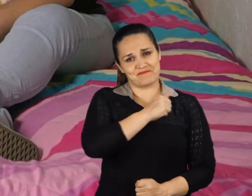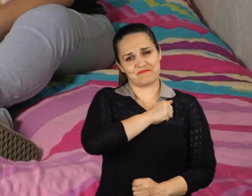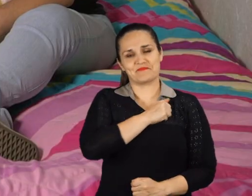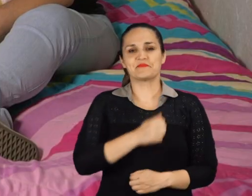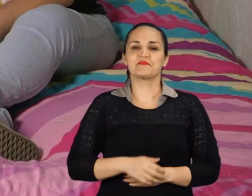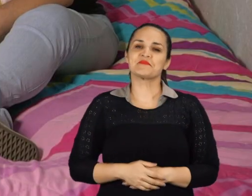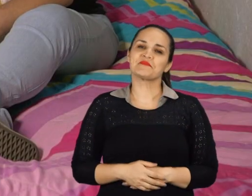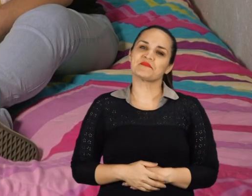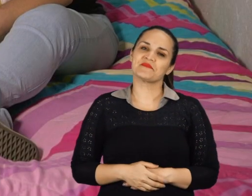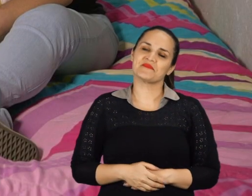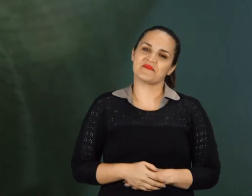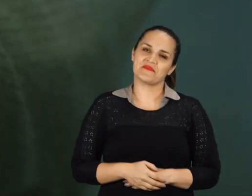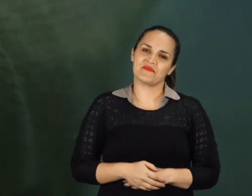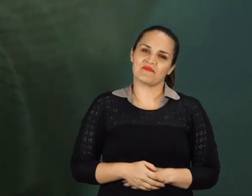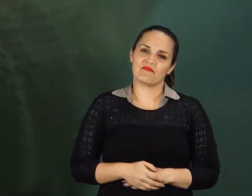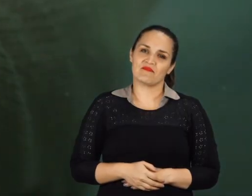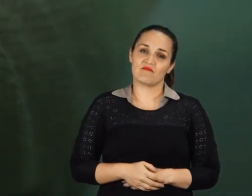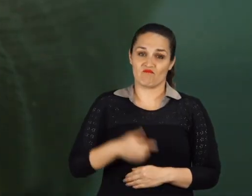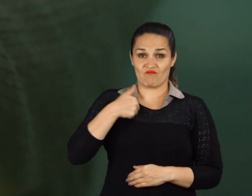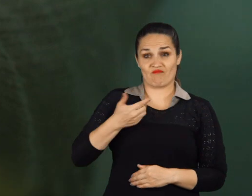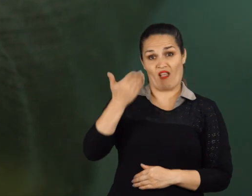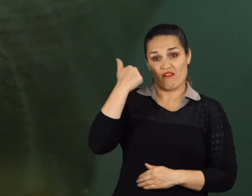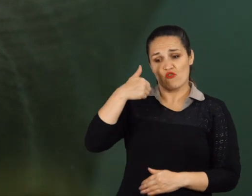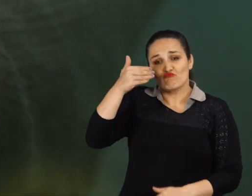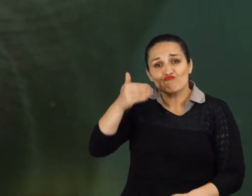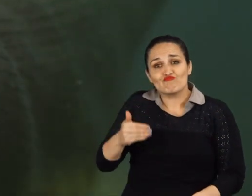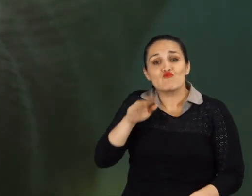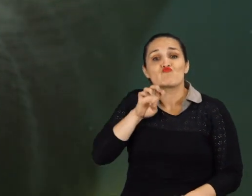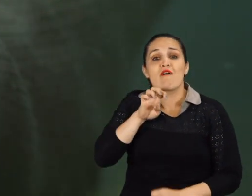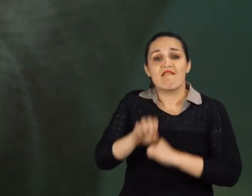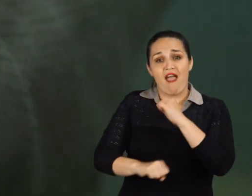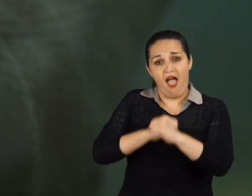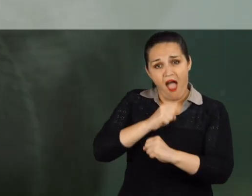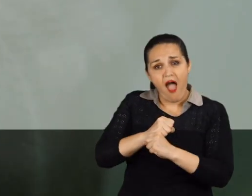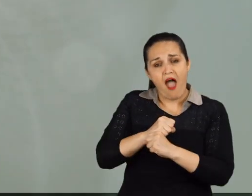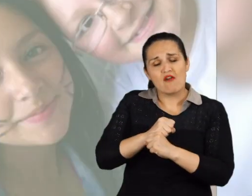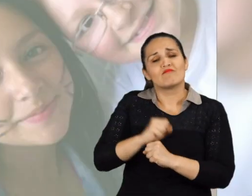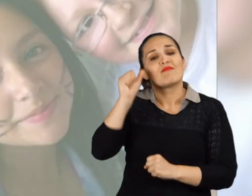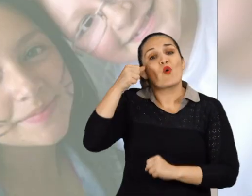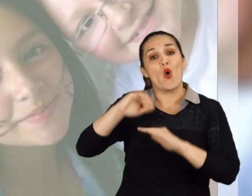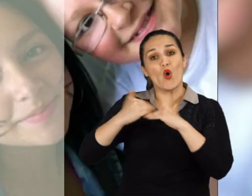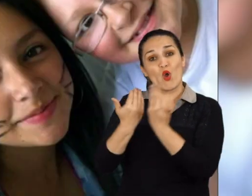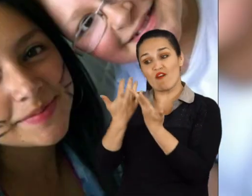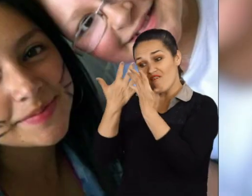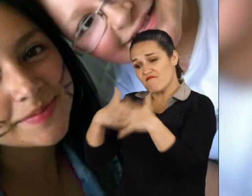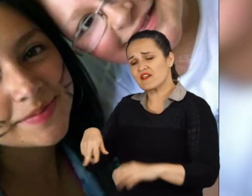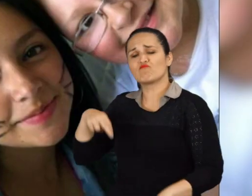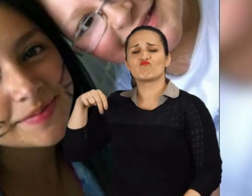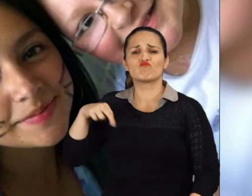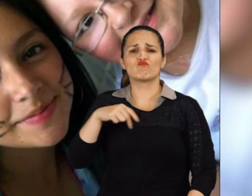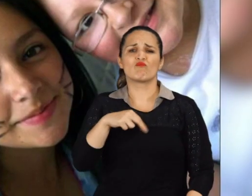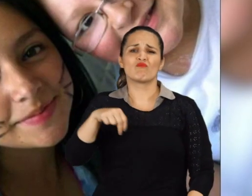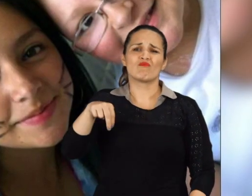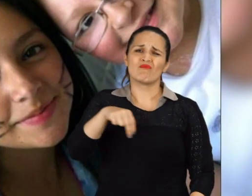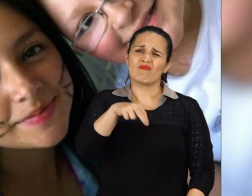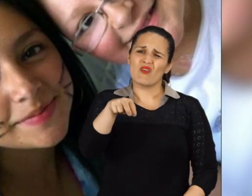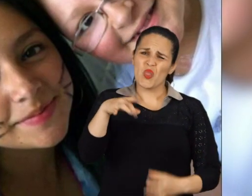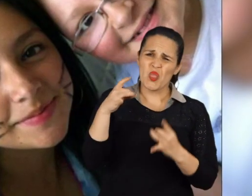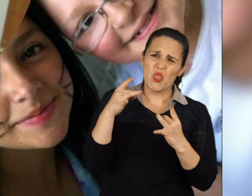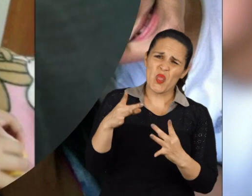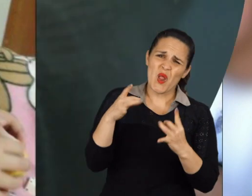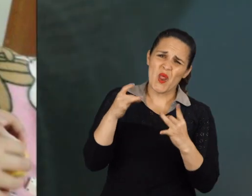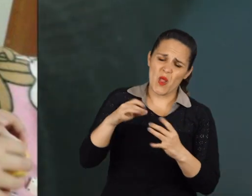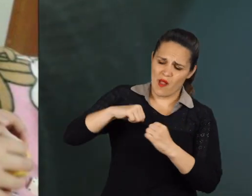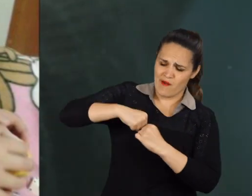Pues yo tenía 9 años. Yo, por ejemplo, cuando venía del colegio, sentía un dolor como muy agudo. Y ya después empezaron a pasar